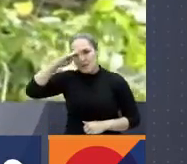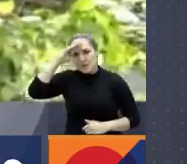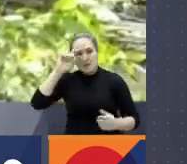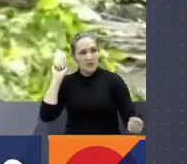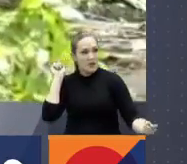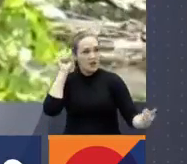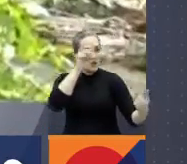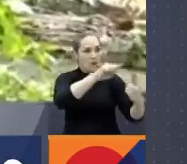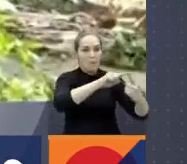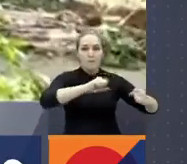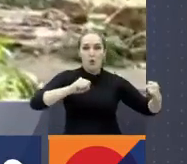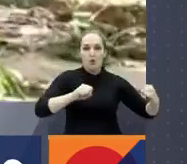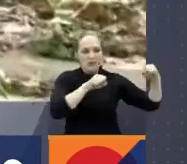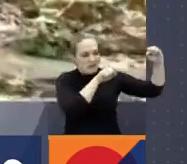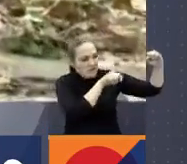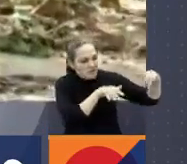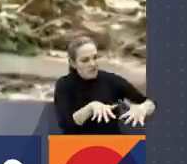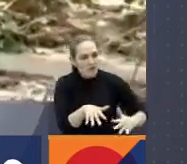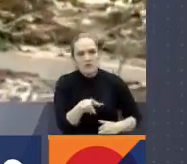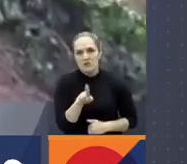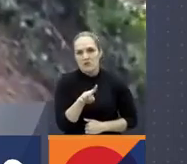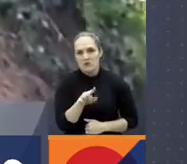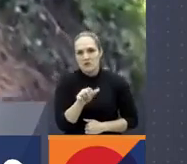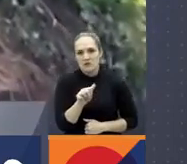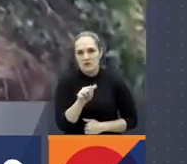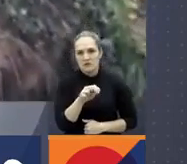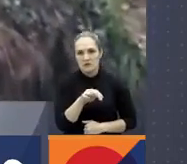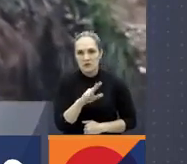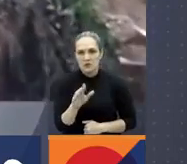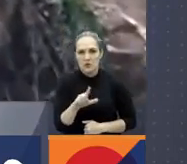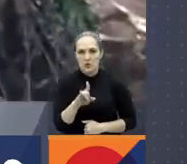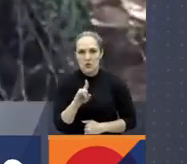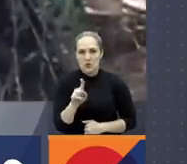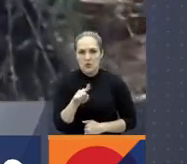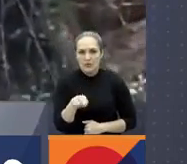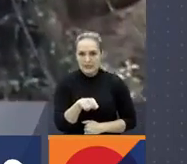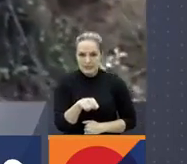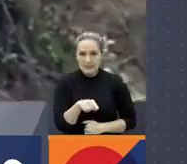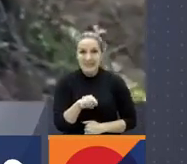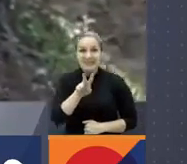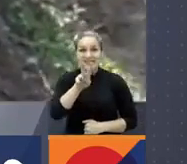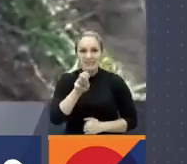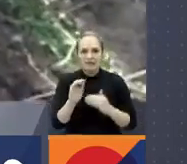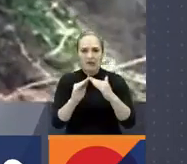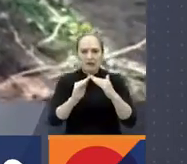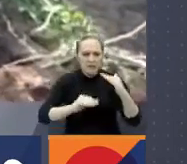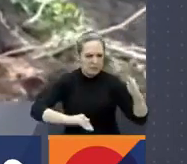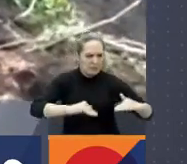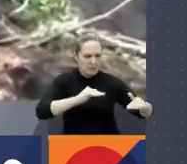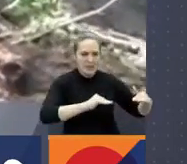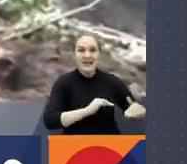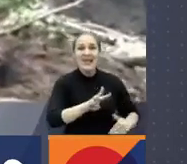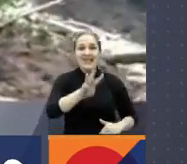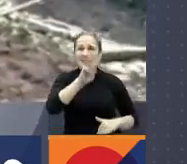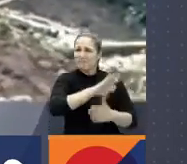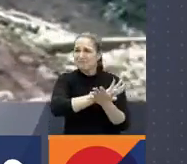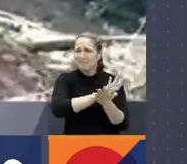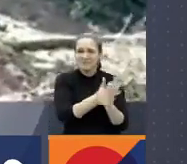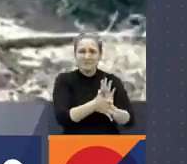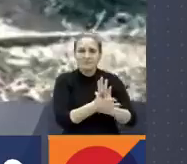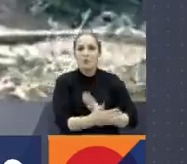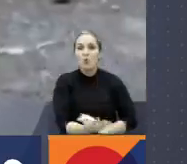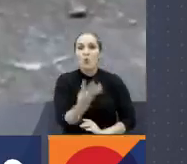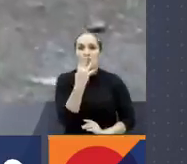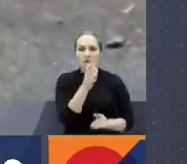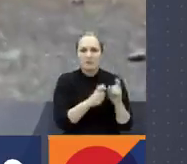dejando como saldo 7 viviendas damnificadas, 3 de ellas totalmente destruidas. También hay 4 personas heridas que fueron trasladadas a un